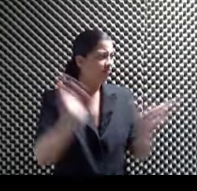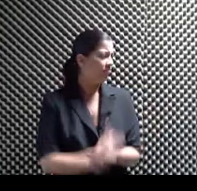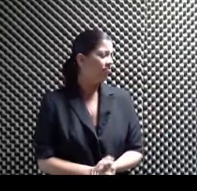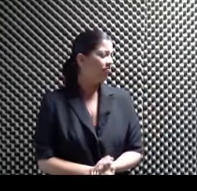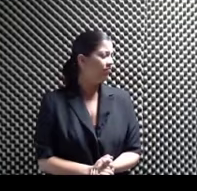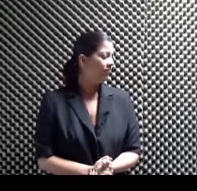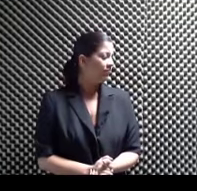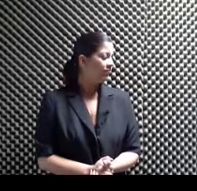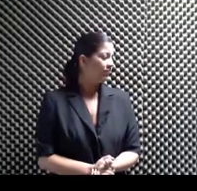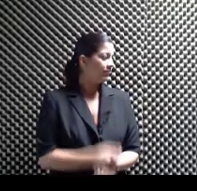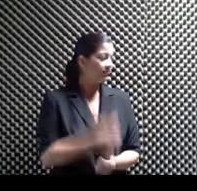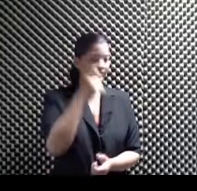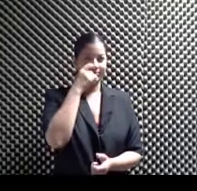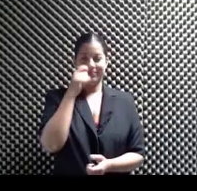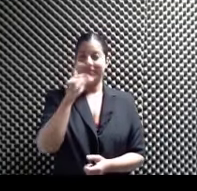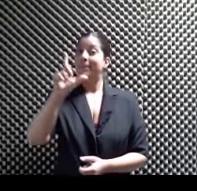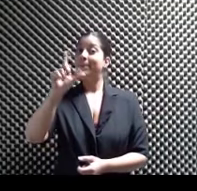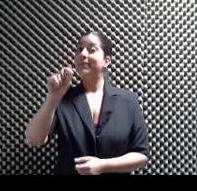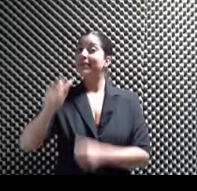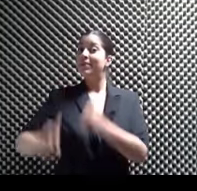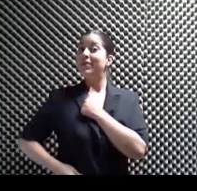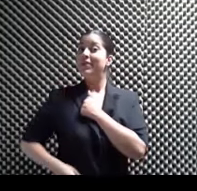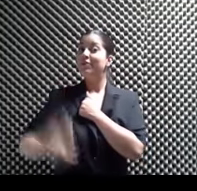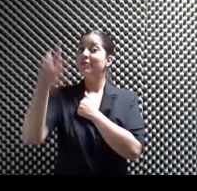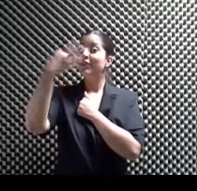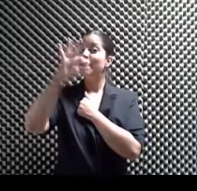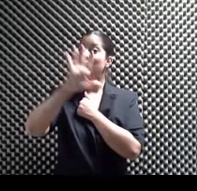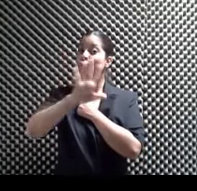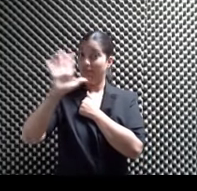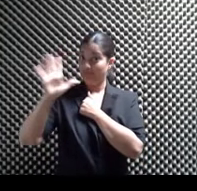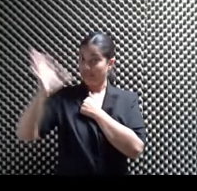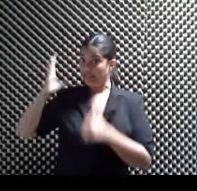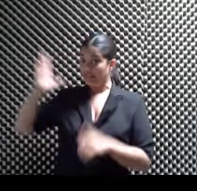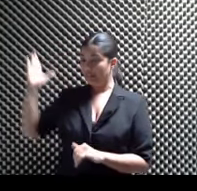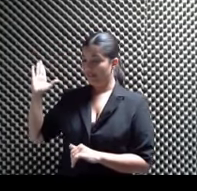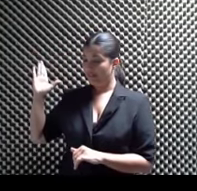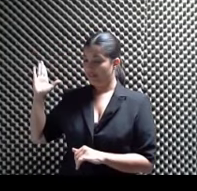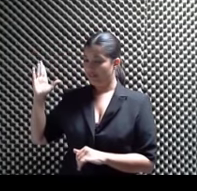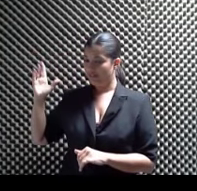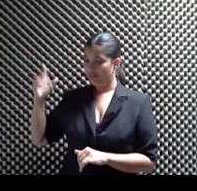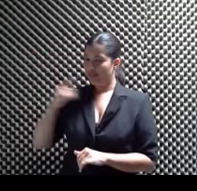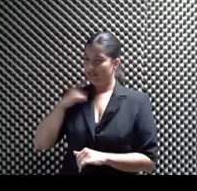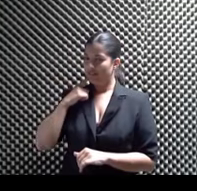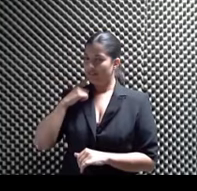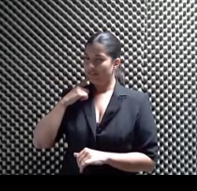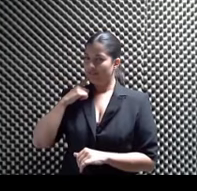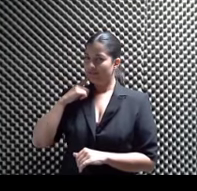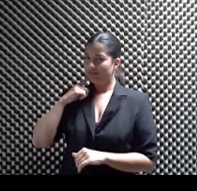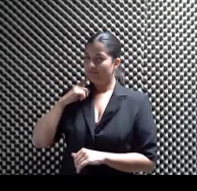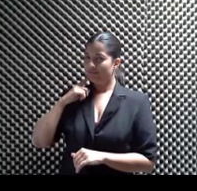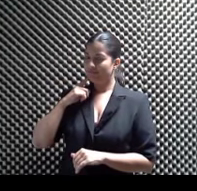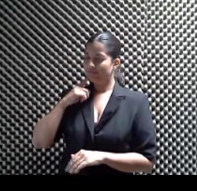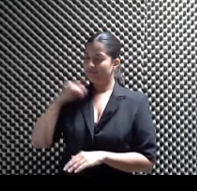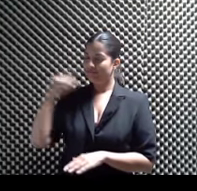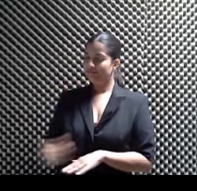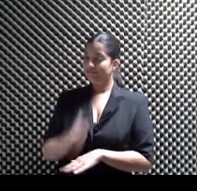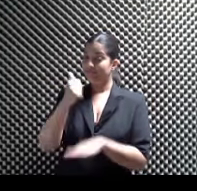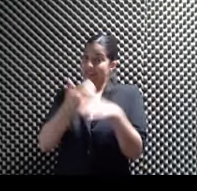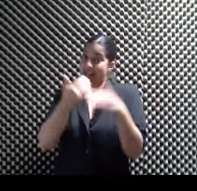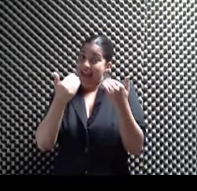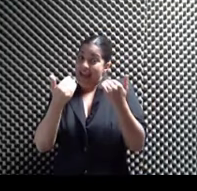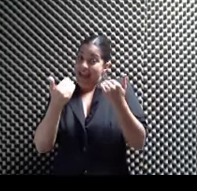Ajá El 20 de mayo 1955 Ajá Fue la inauguración De algo que ahora Está en